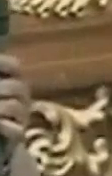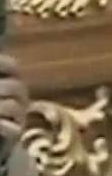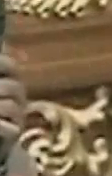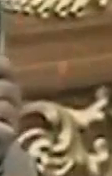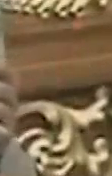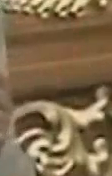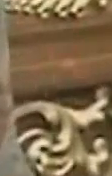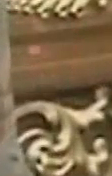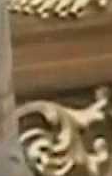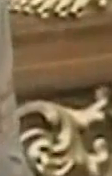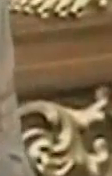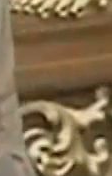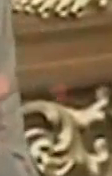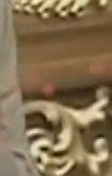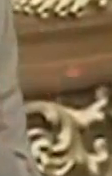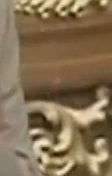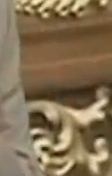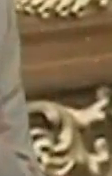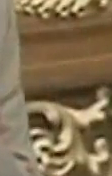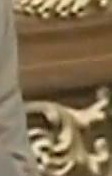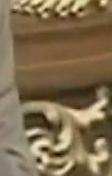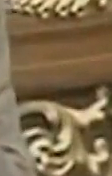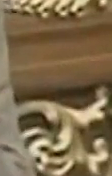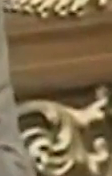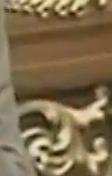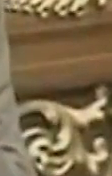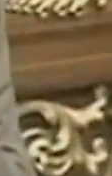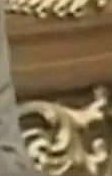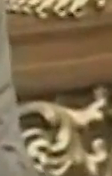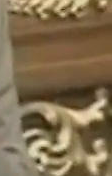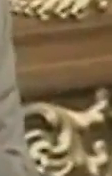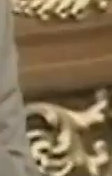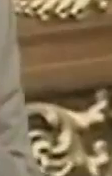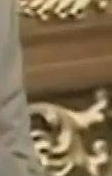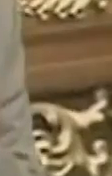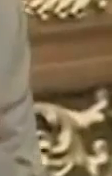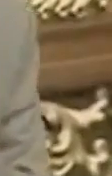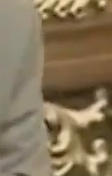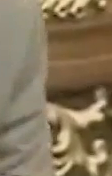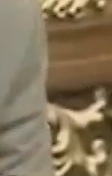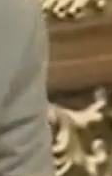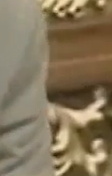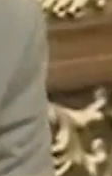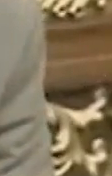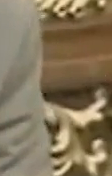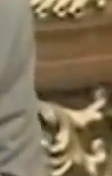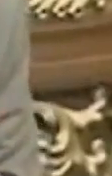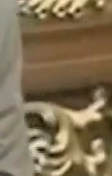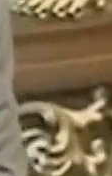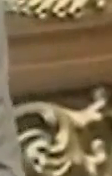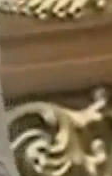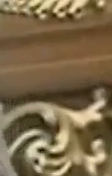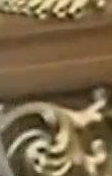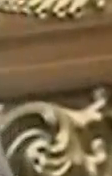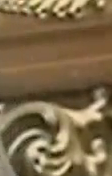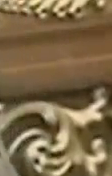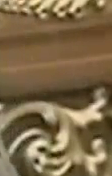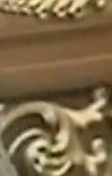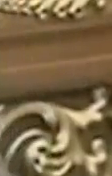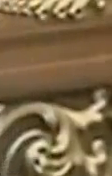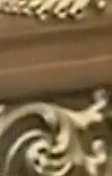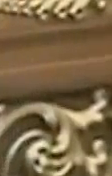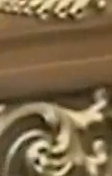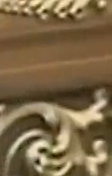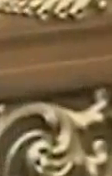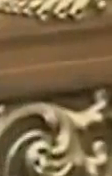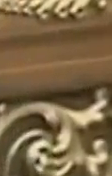del estacionamiento. Cuando yo llegué con mi carro me dijo: esto es para los diputados, mano. Porque yo no tenía cara de diputado.